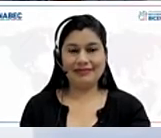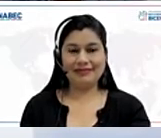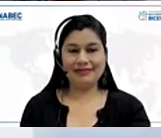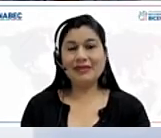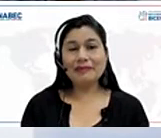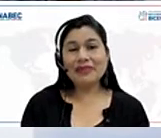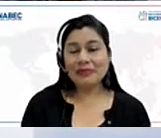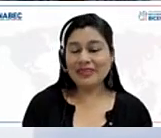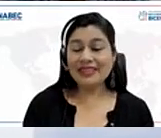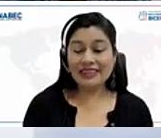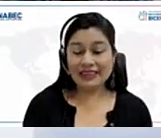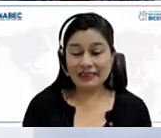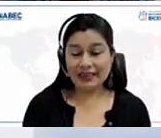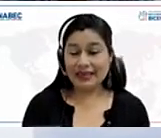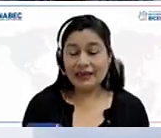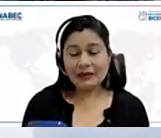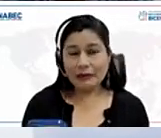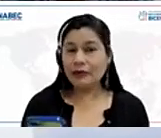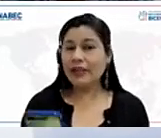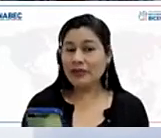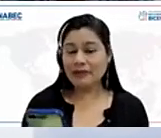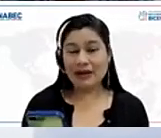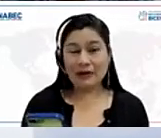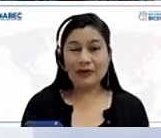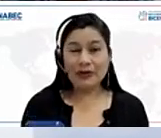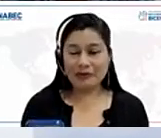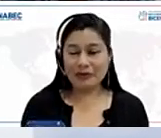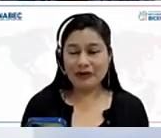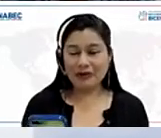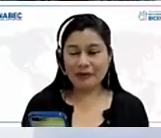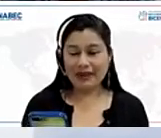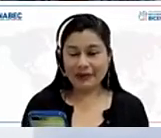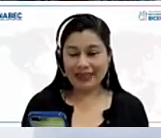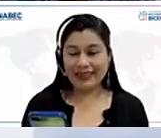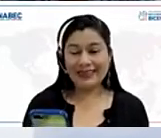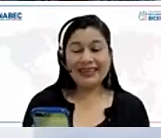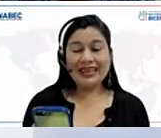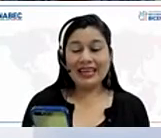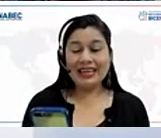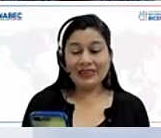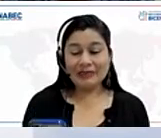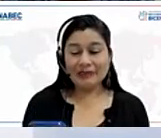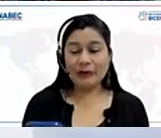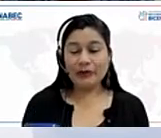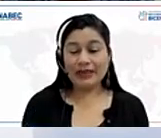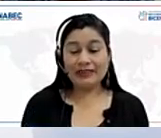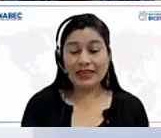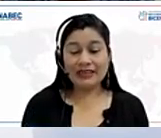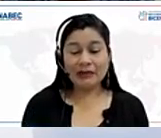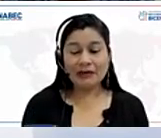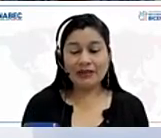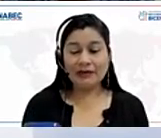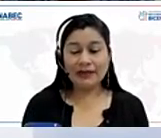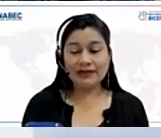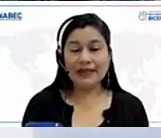importante. Muchas gracias, Rafael. Una última consulta, por favor, para usted. Nos preguntan, si